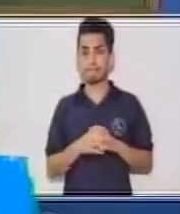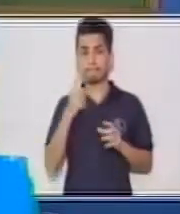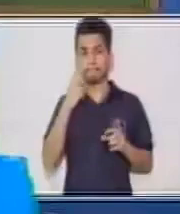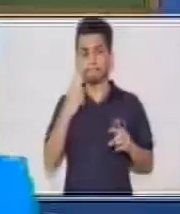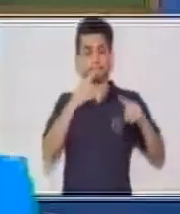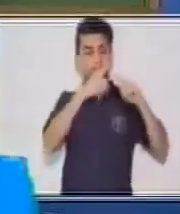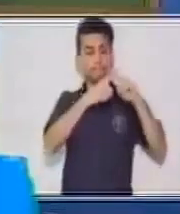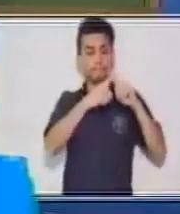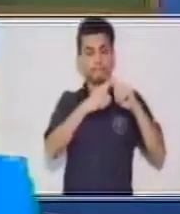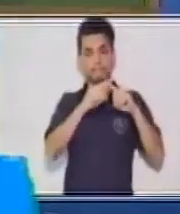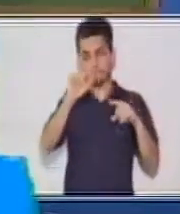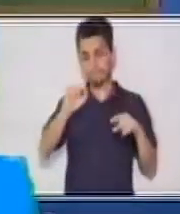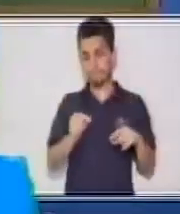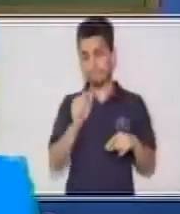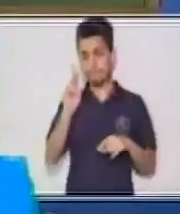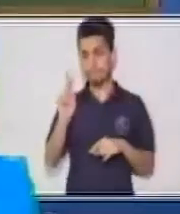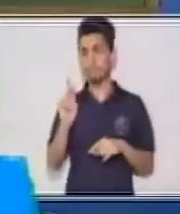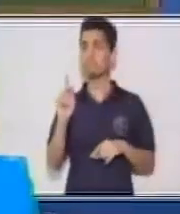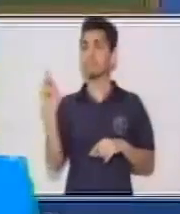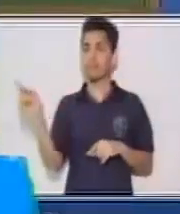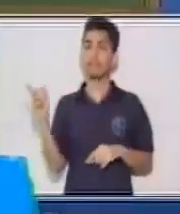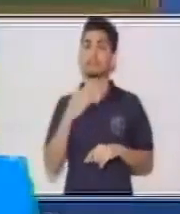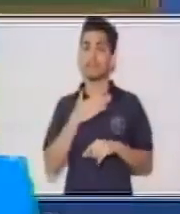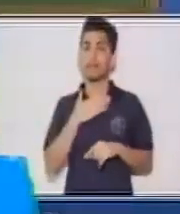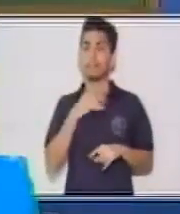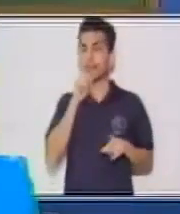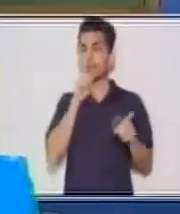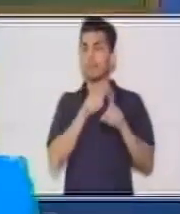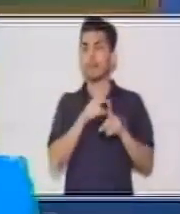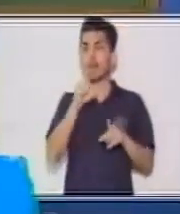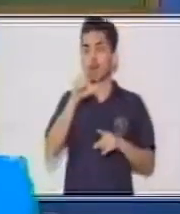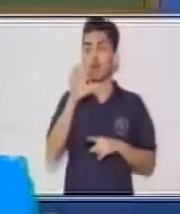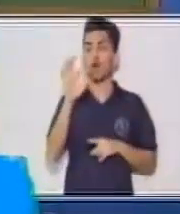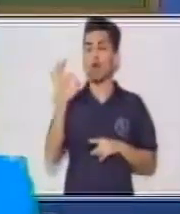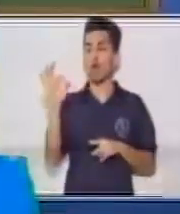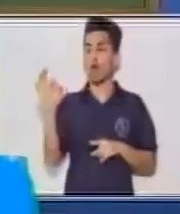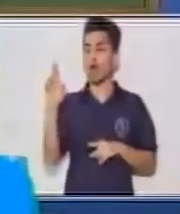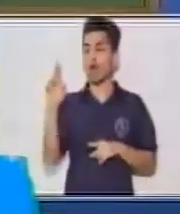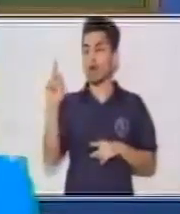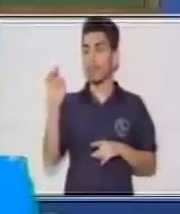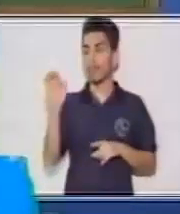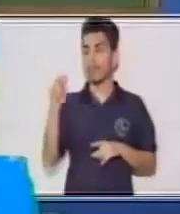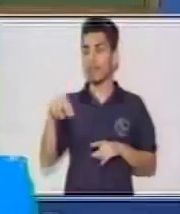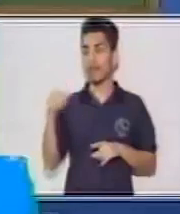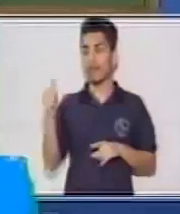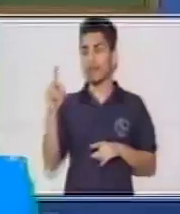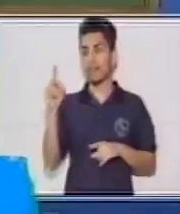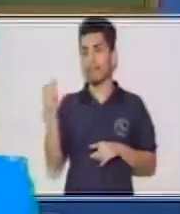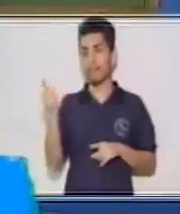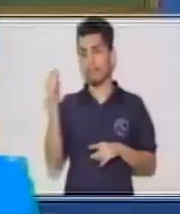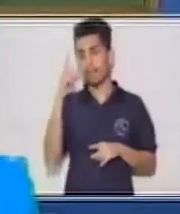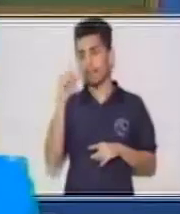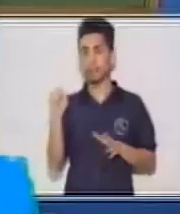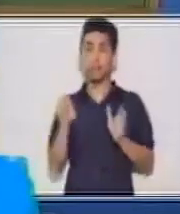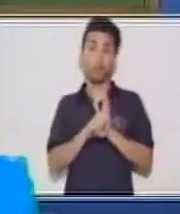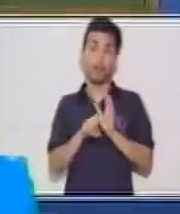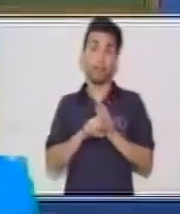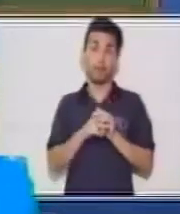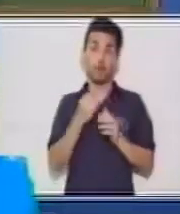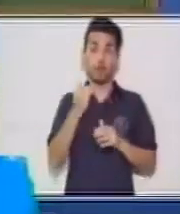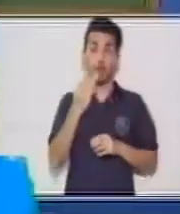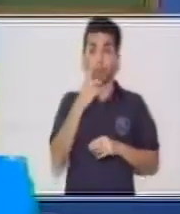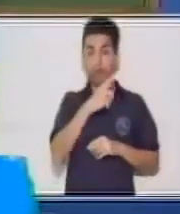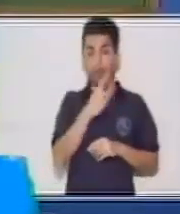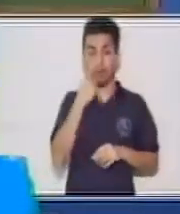A este también se le llama coordenada. Entonces, quiere decir que cuando me aparezca un número acá,